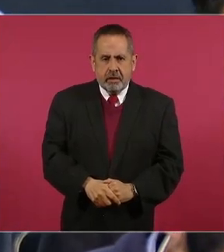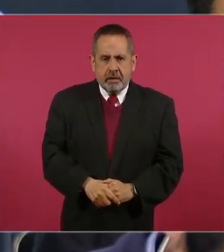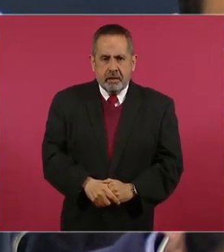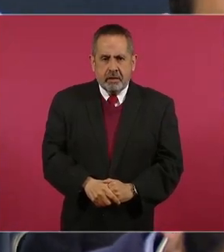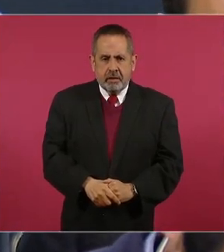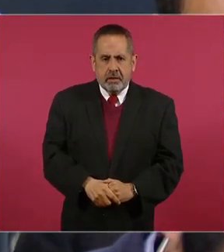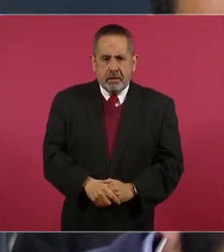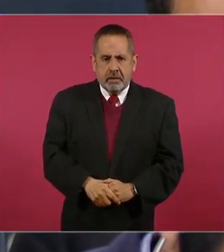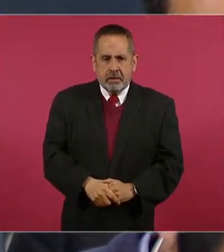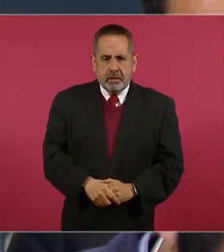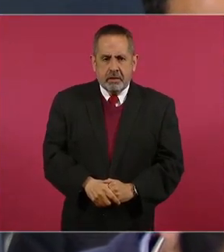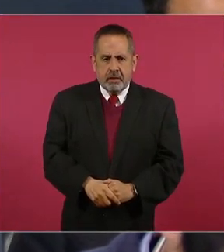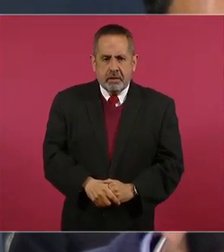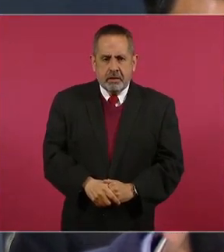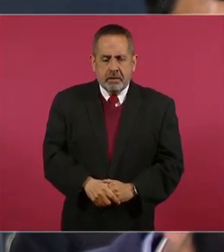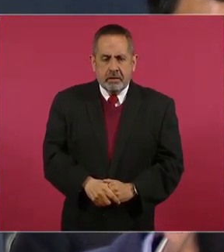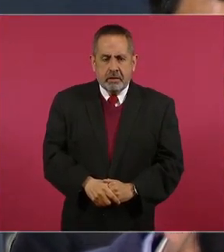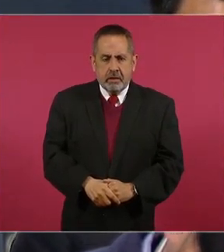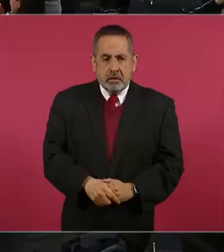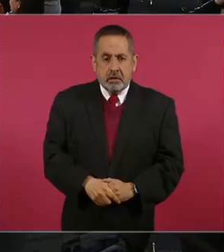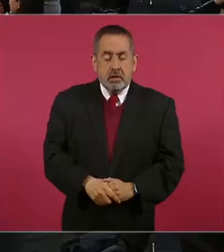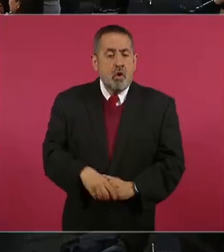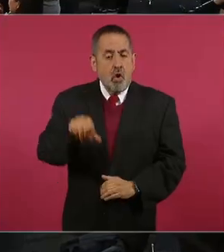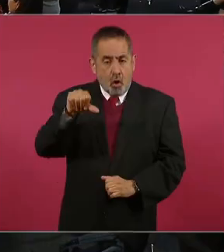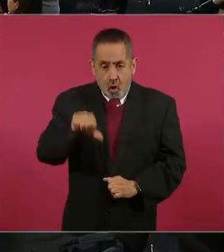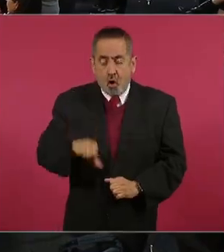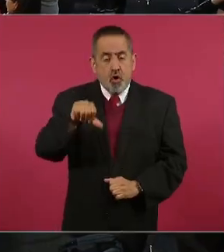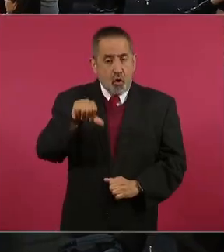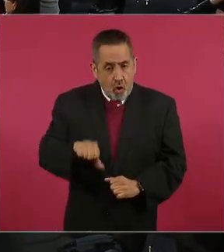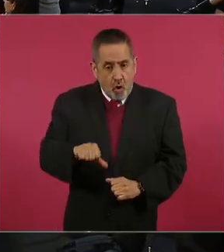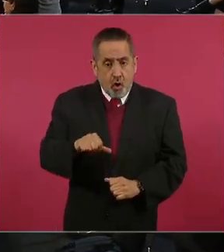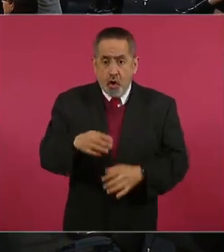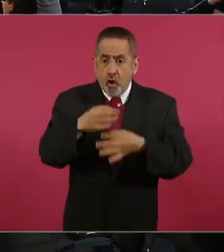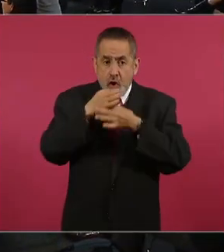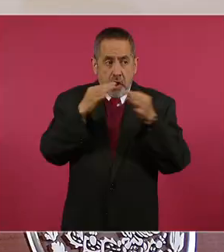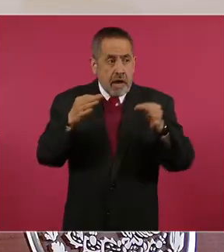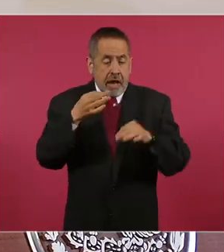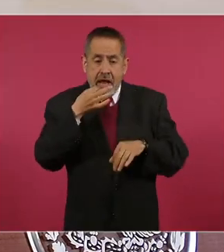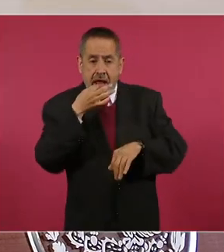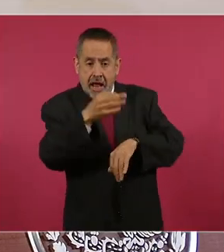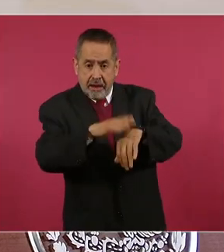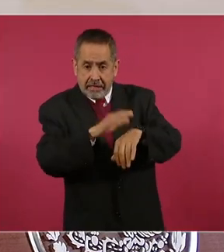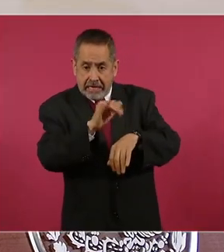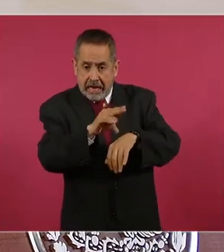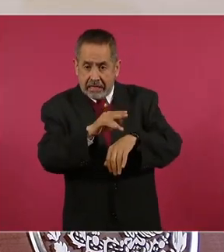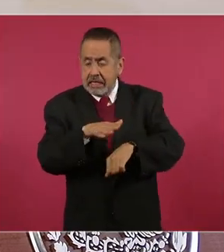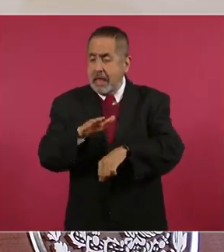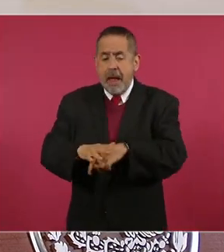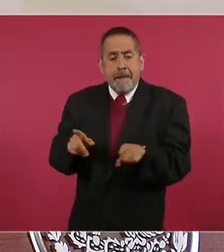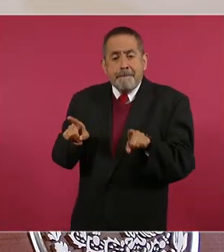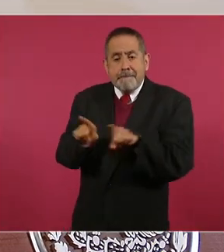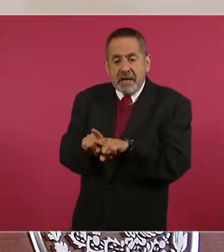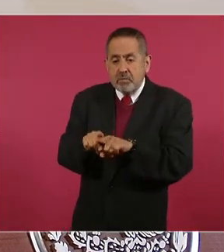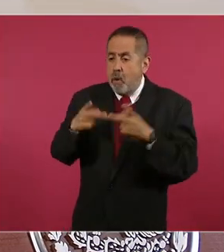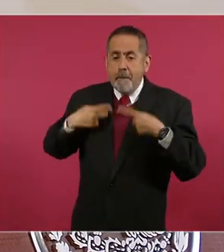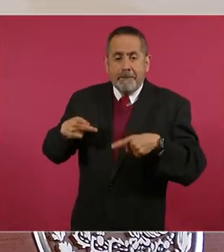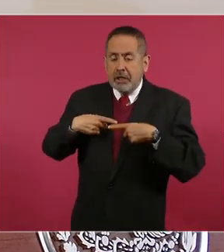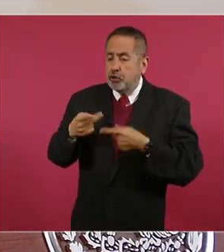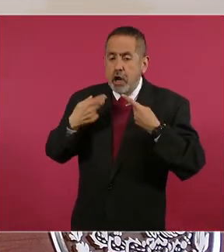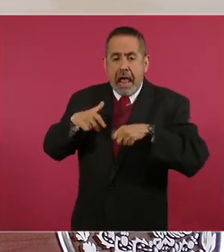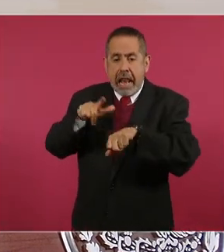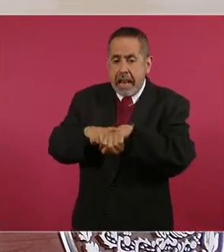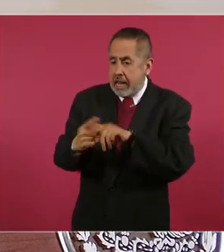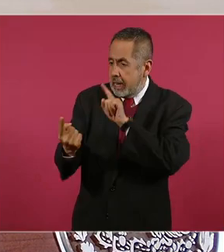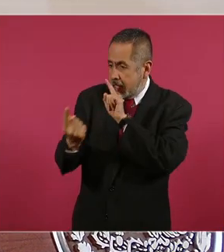tiempo van a hacer esa notificación? El día de hoy. Hoy, una vez que se notifique al INAI, al mismo tiempo y simultáneamente a los reporteros que vieron